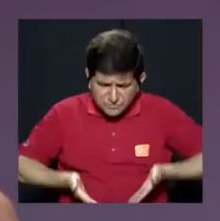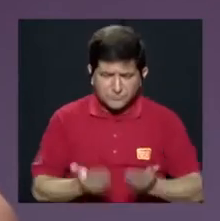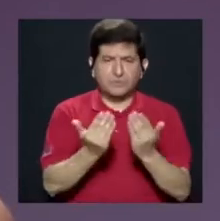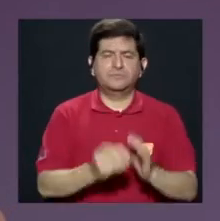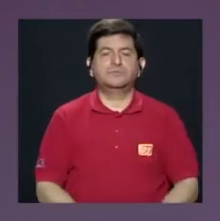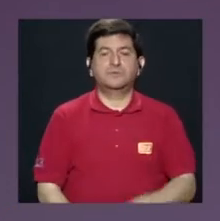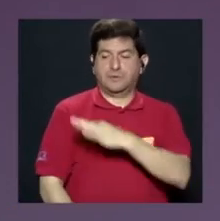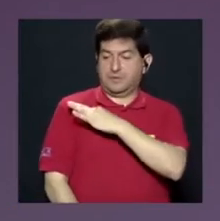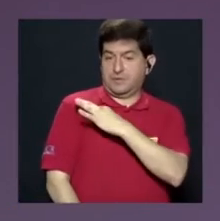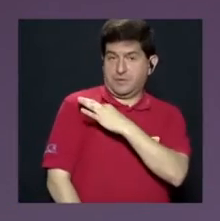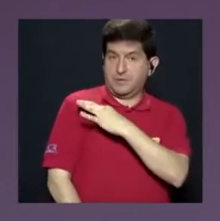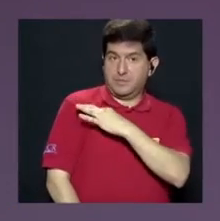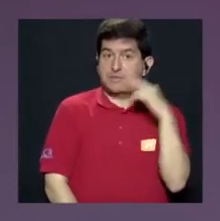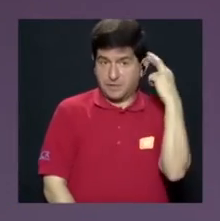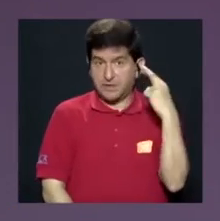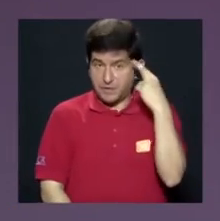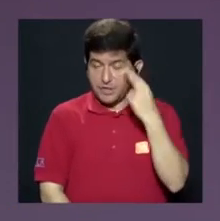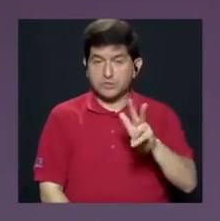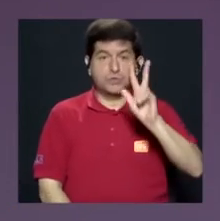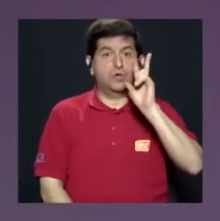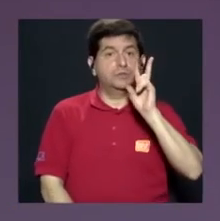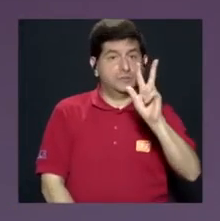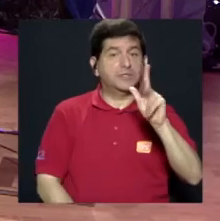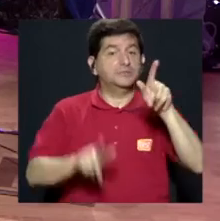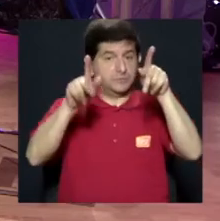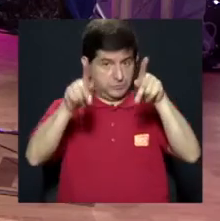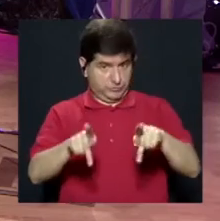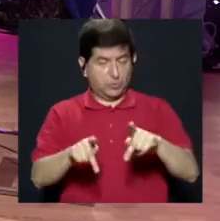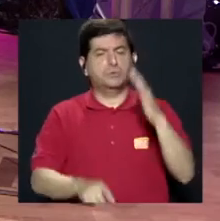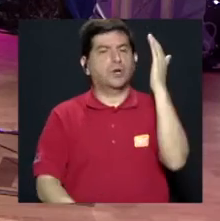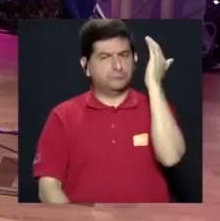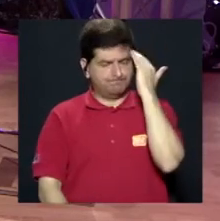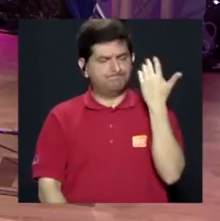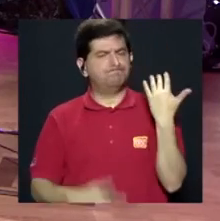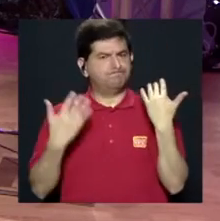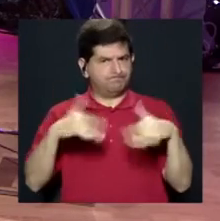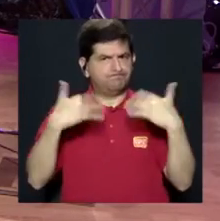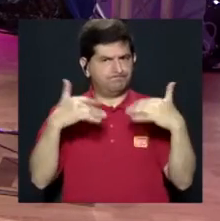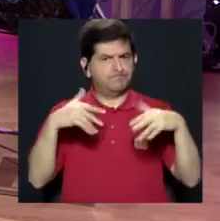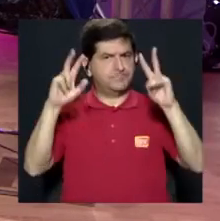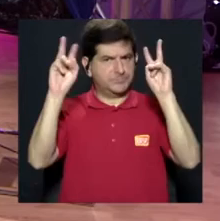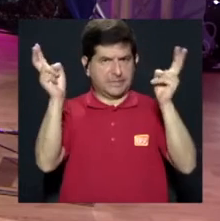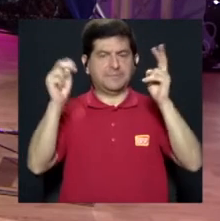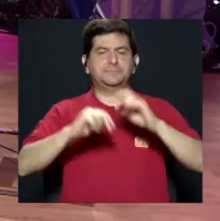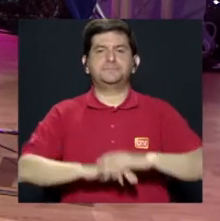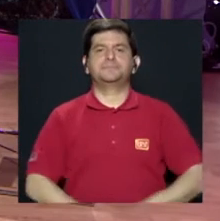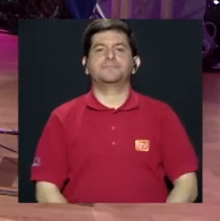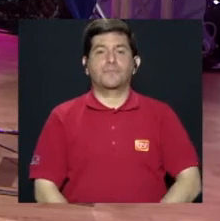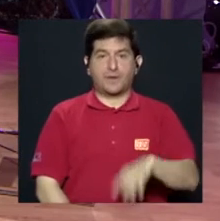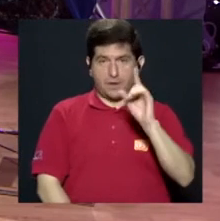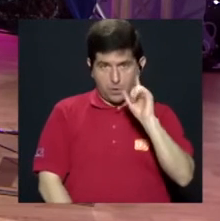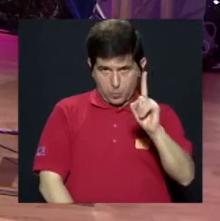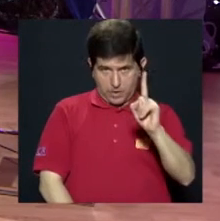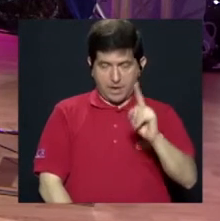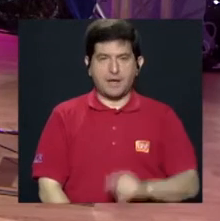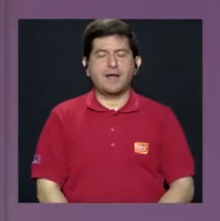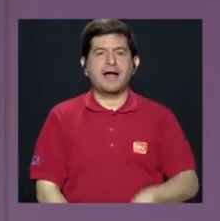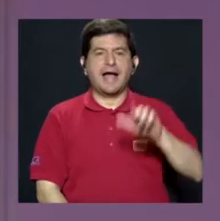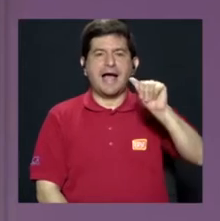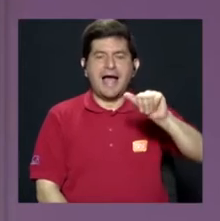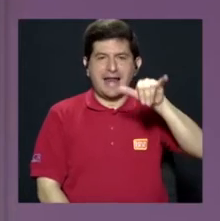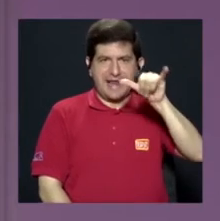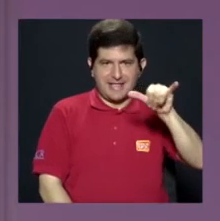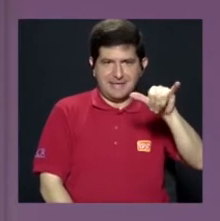para ello hemos invitado a tres personas que saben mucho sobre este tema. Una de ellas es Ana